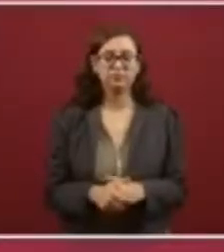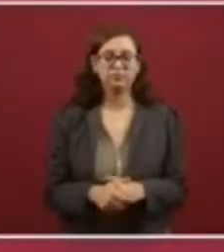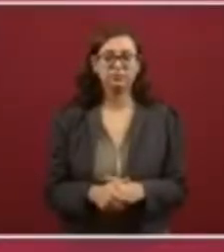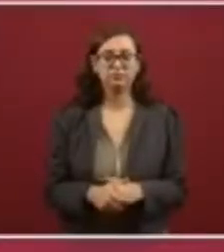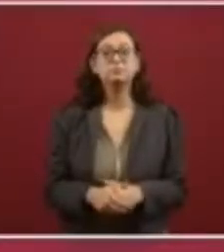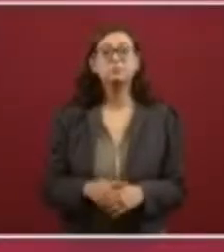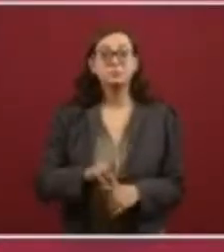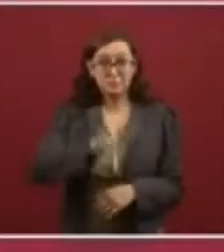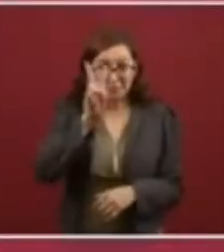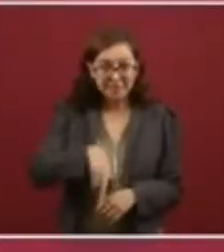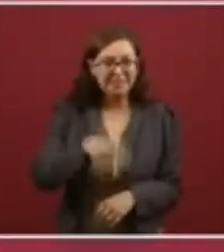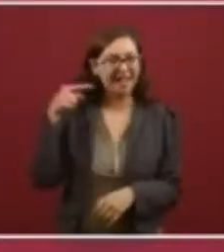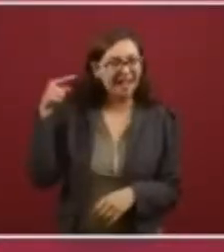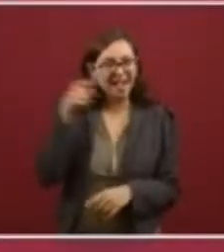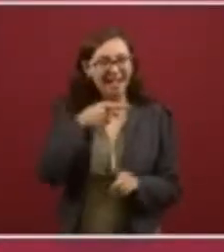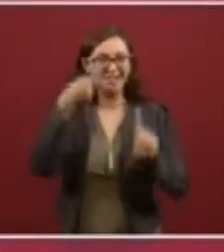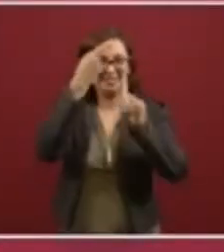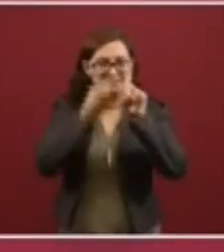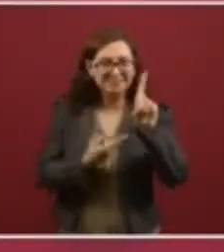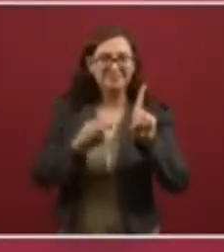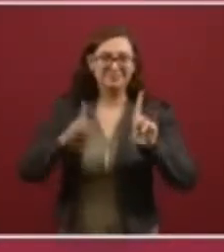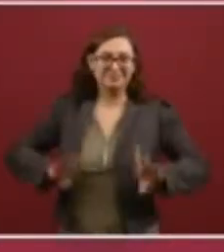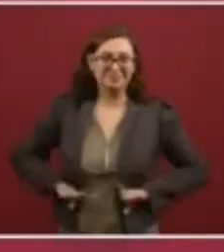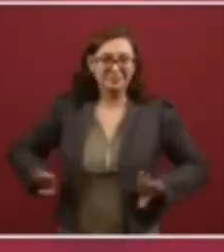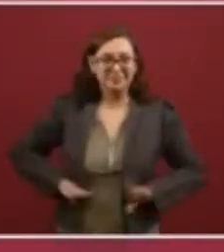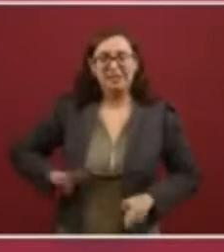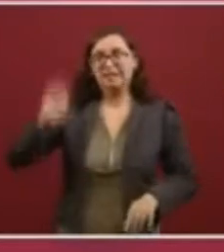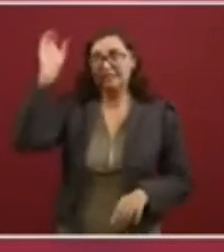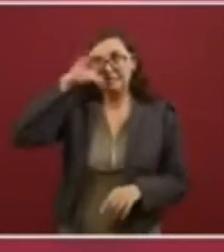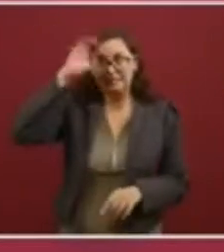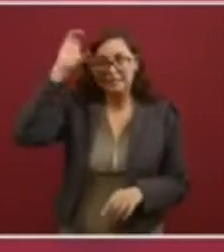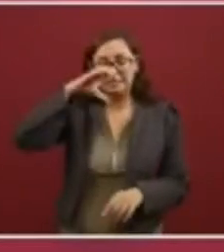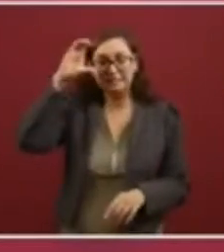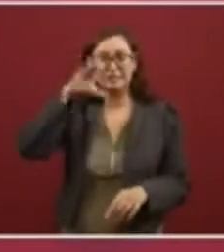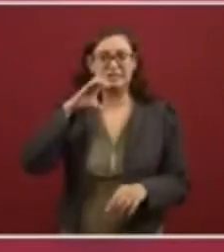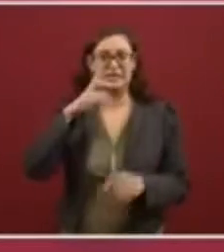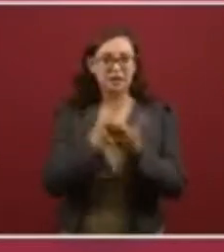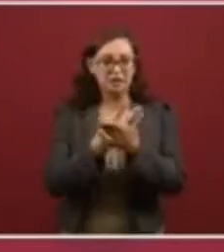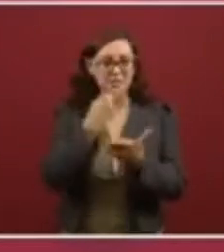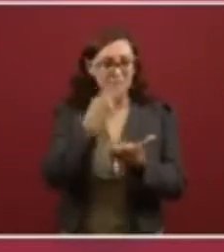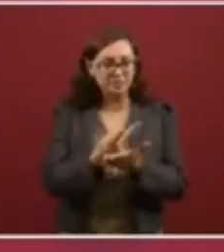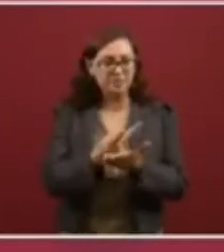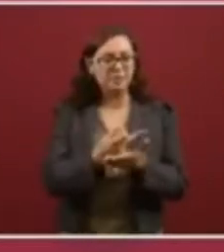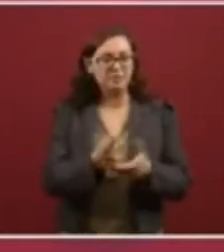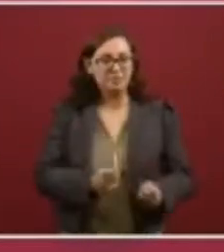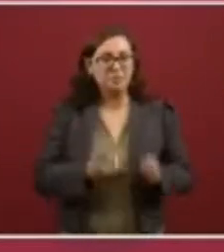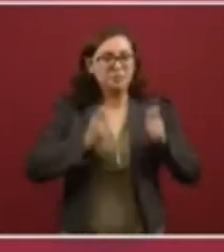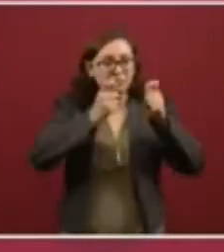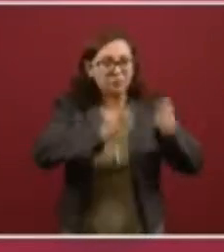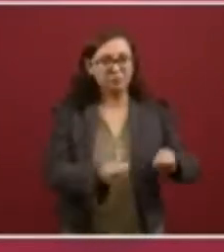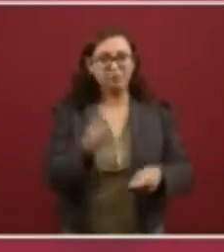que es una científica con un reconocimiento nacional,